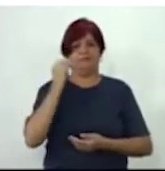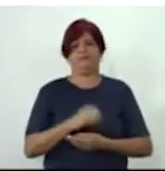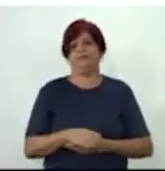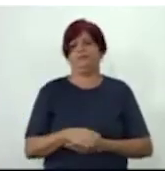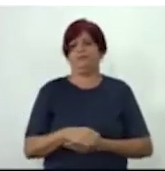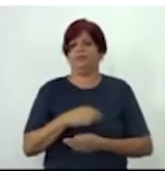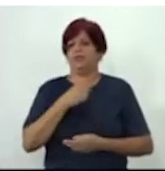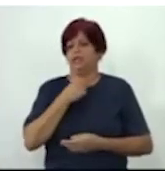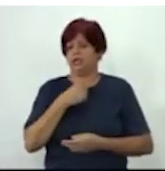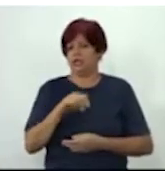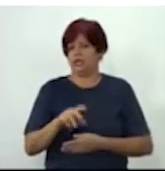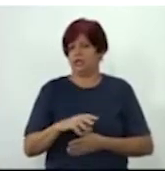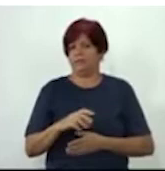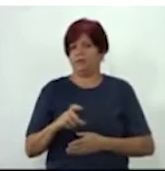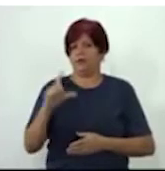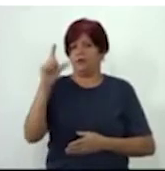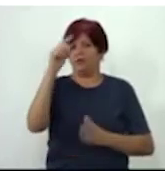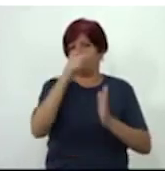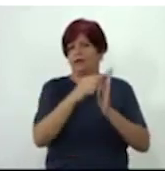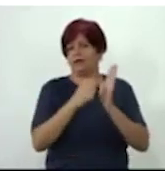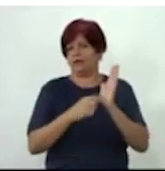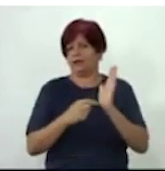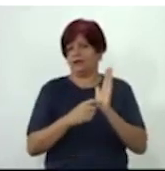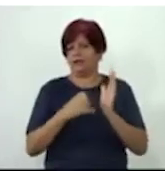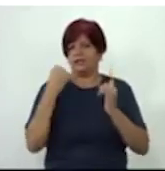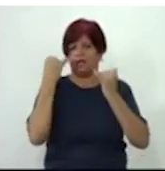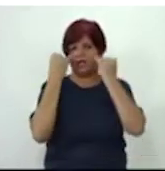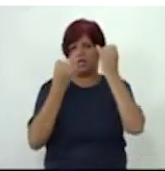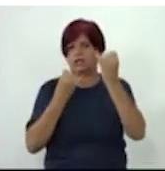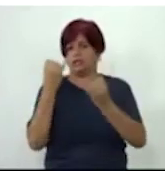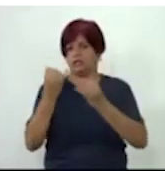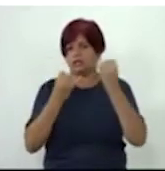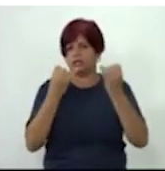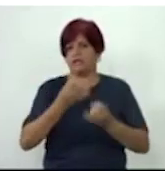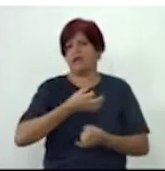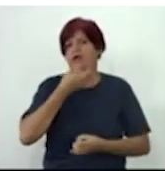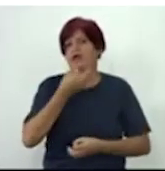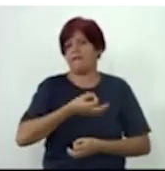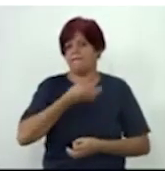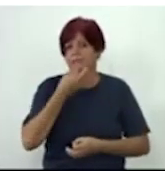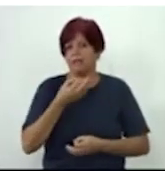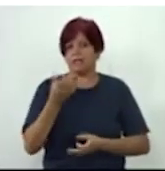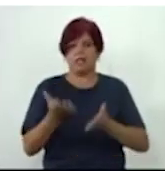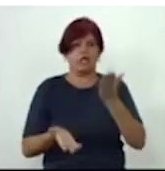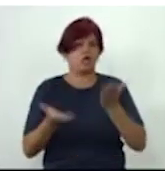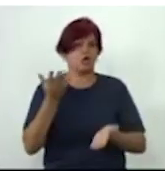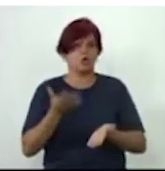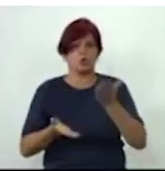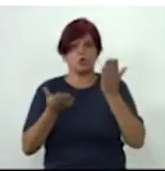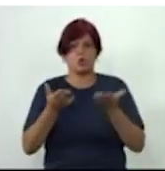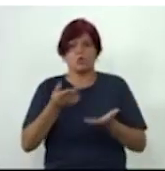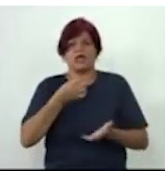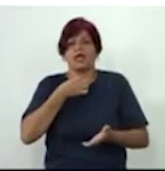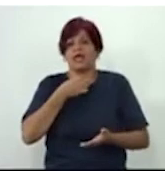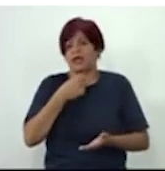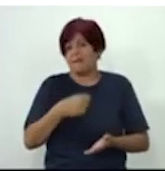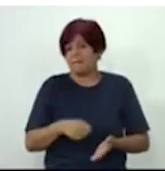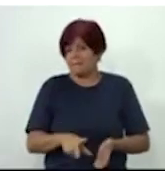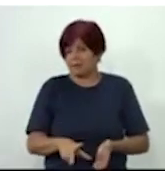los ejemplos son caracterizar, identificar, explicar, comparar,